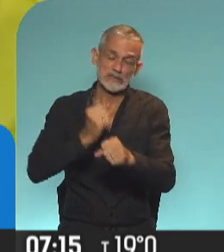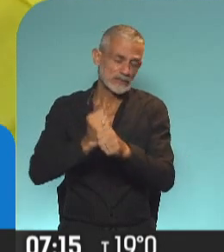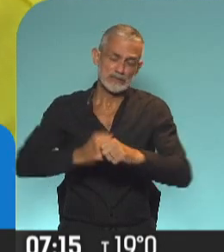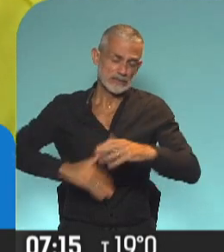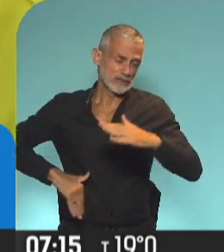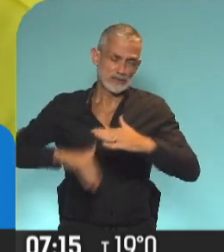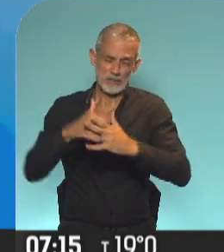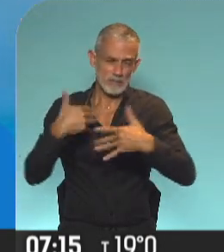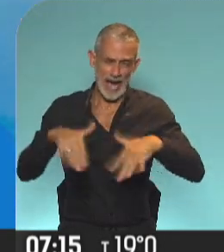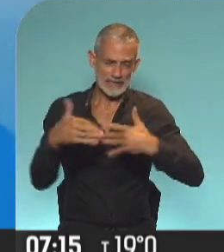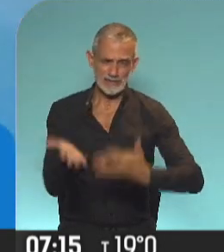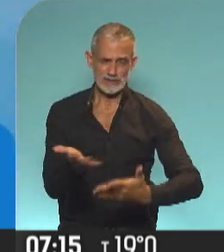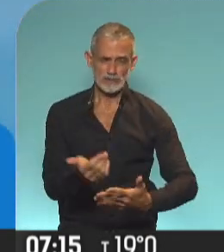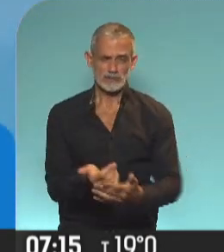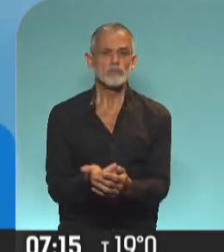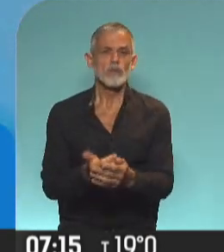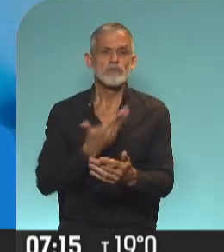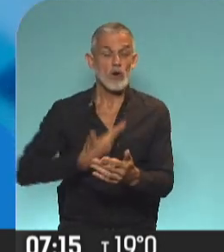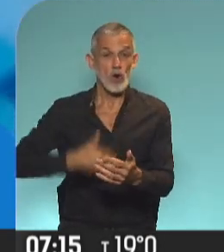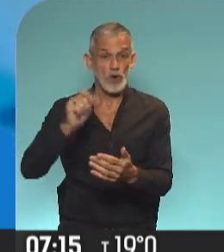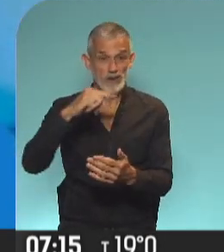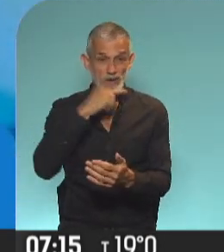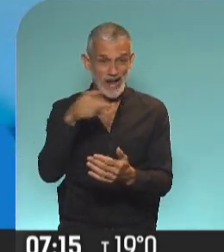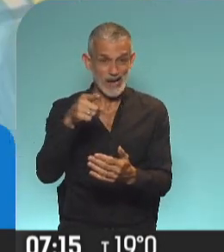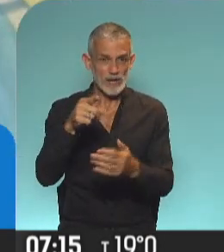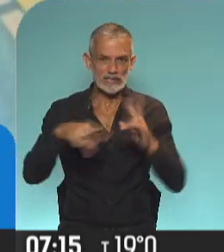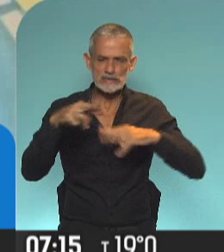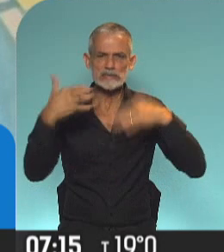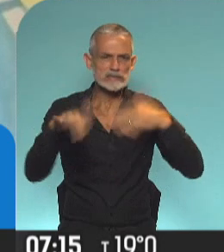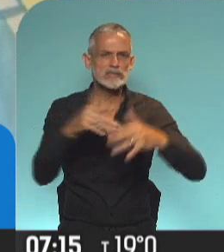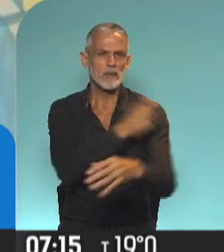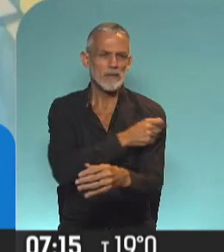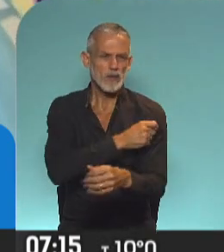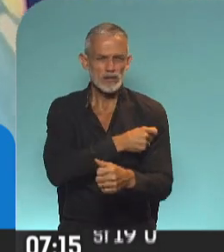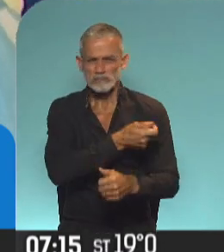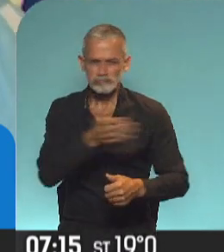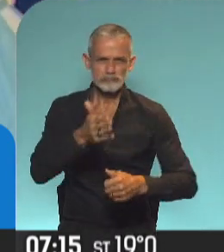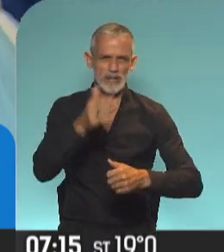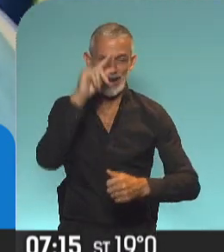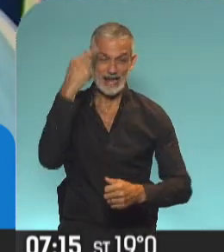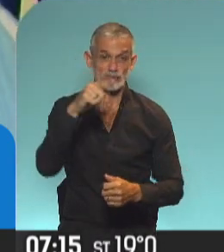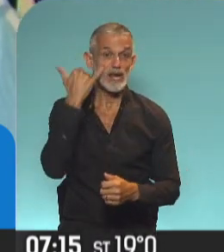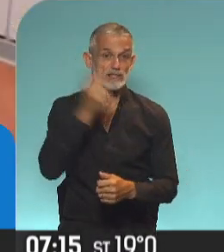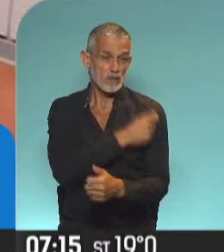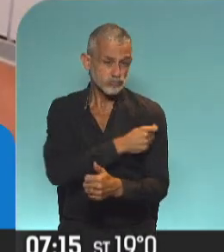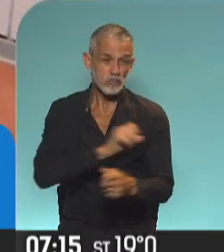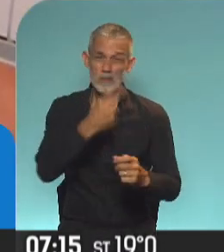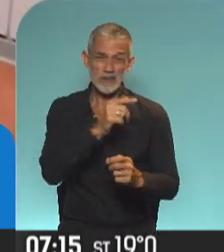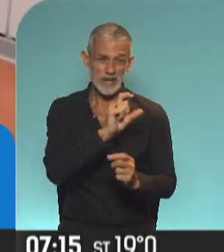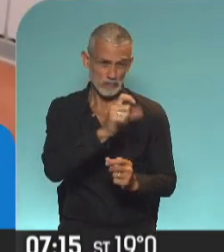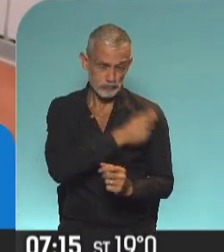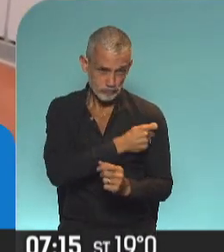máximo de su capacidad su gobierno busca acelerar la vacunación nacional y ya aplicó la primera dosis